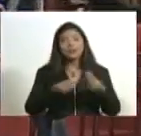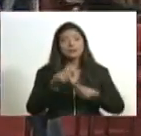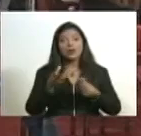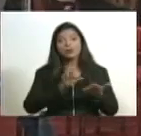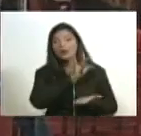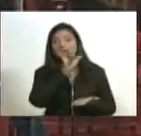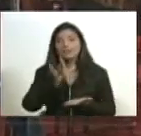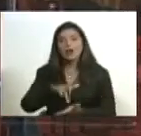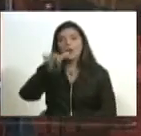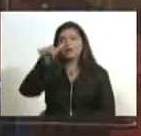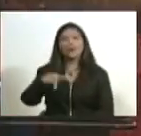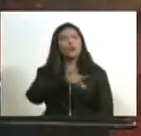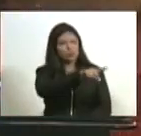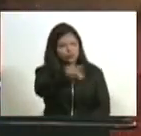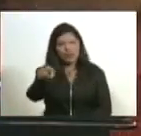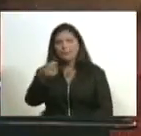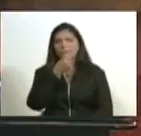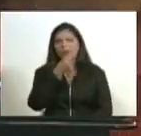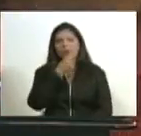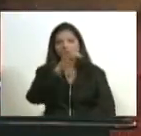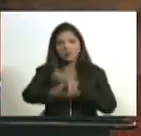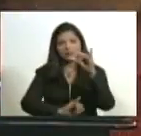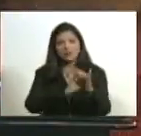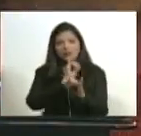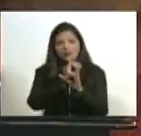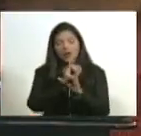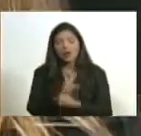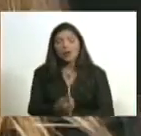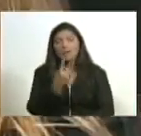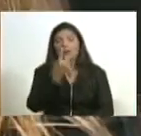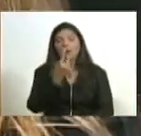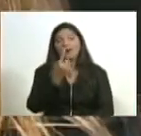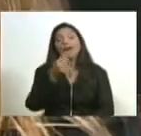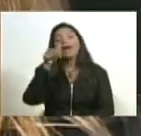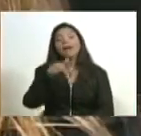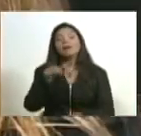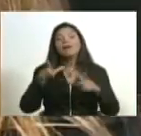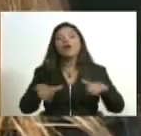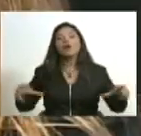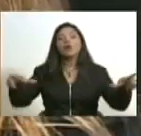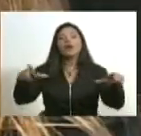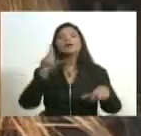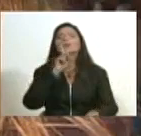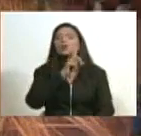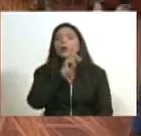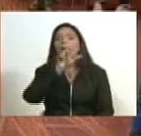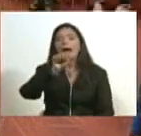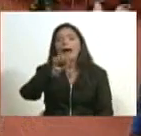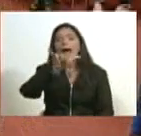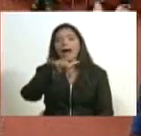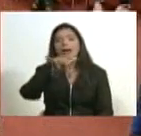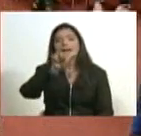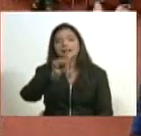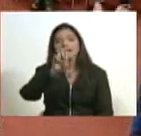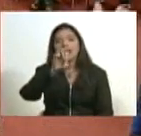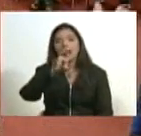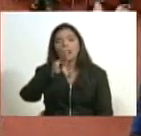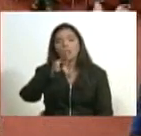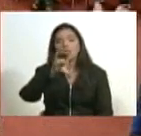a este salón, ustedes que son periodistas internacionales, este es el salón Ayacucho, que recuerda la gran batalla de